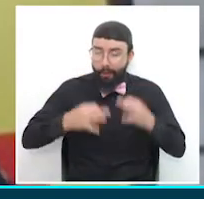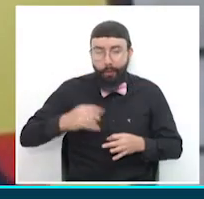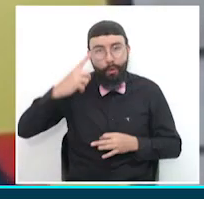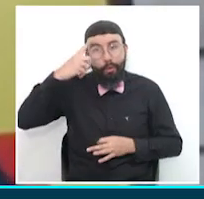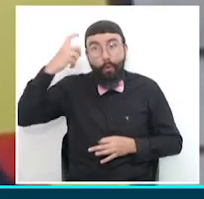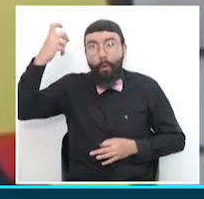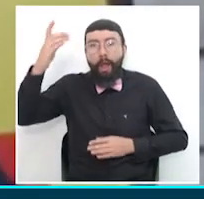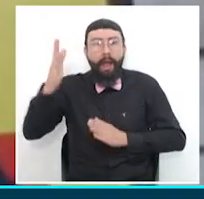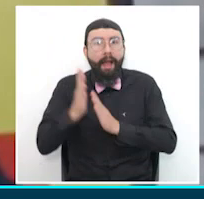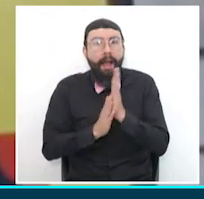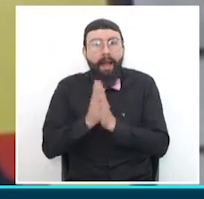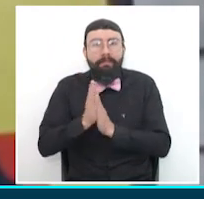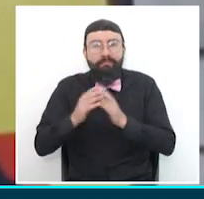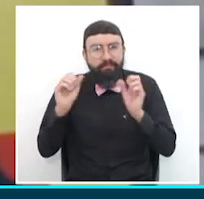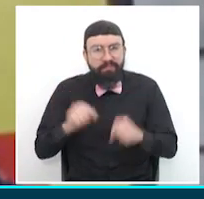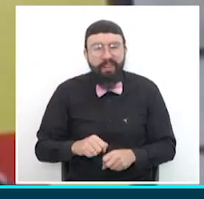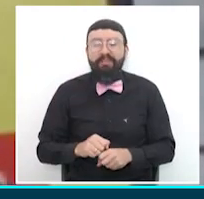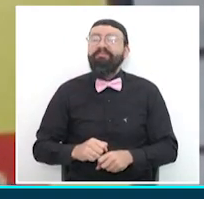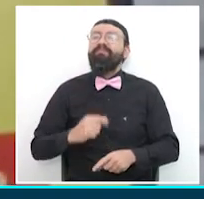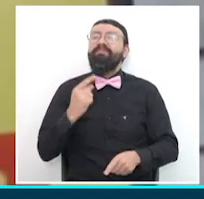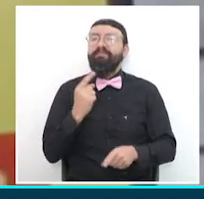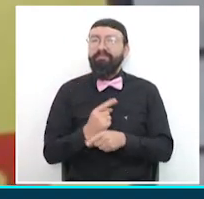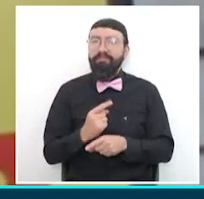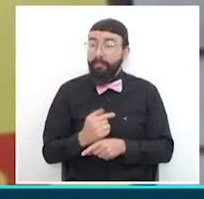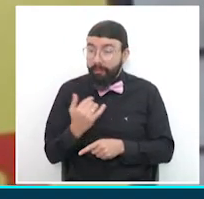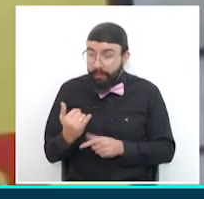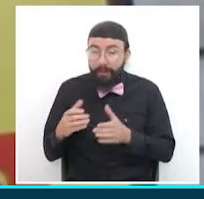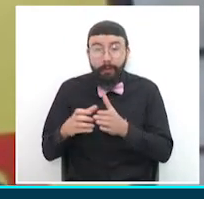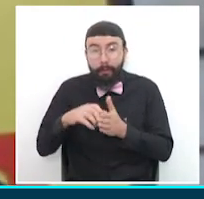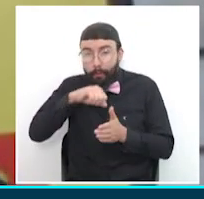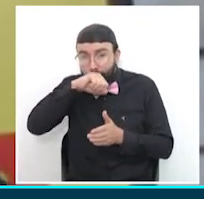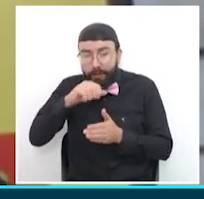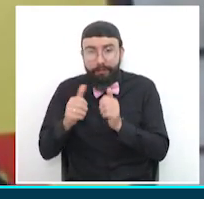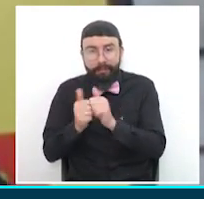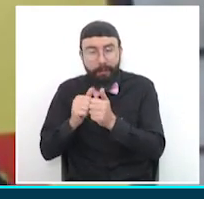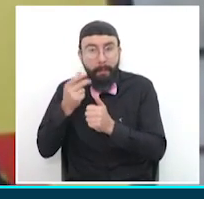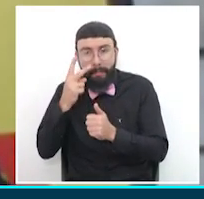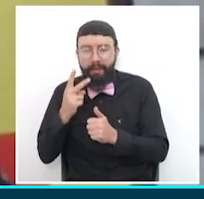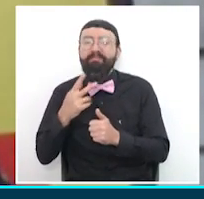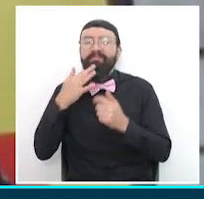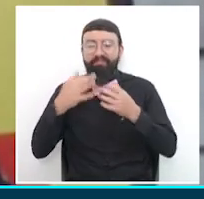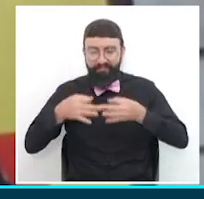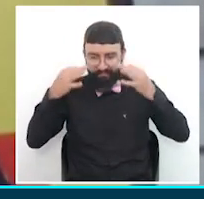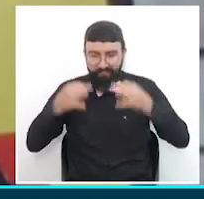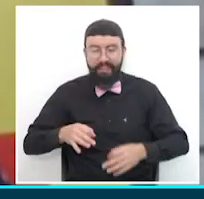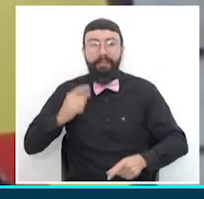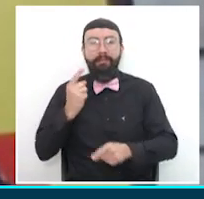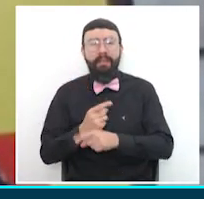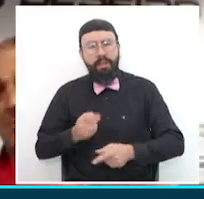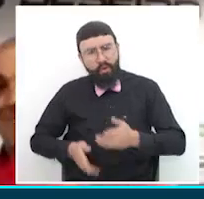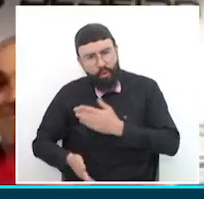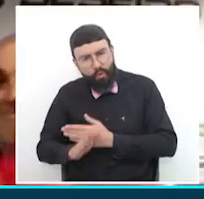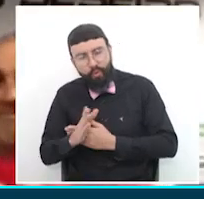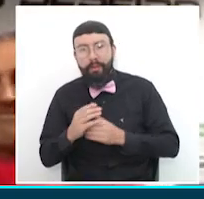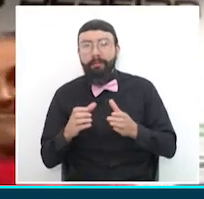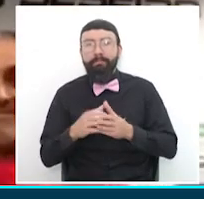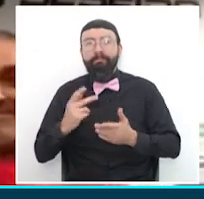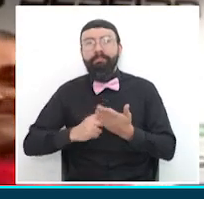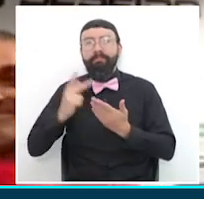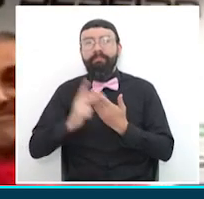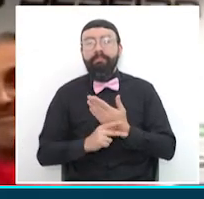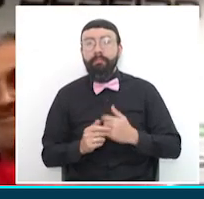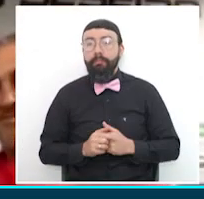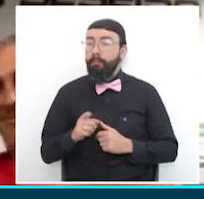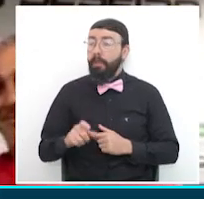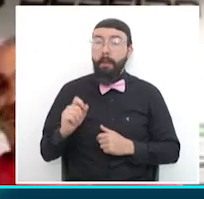visualizado, que tanto ha anhelado esa hinchada y esa ciudad, se harán realidad en la continuidad de este proyecto. La primera rueda